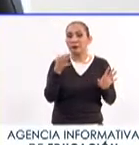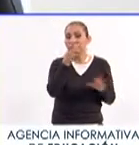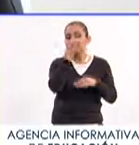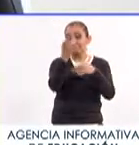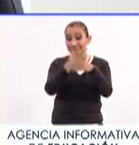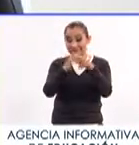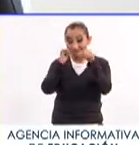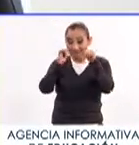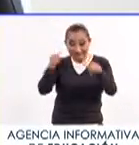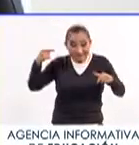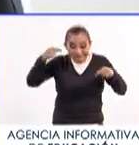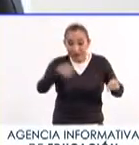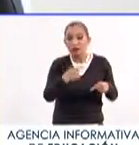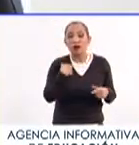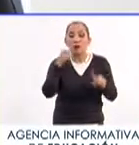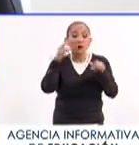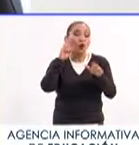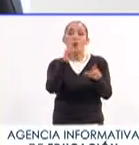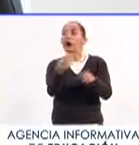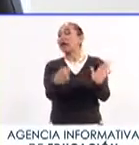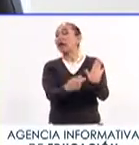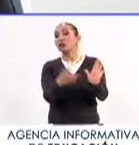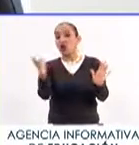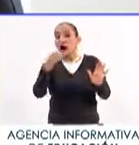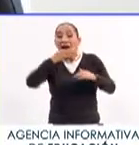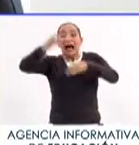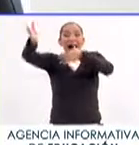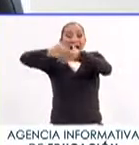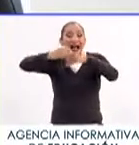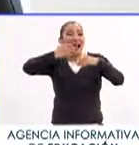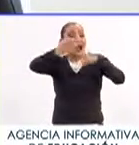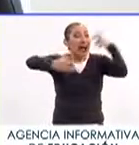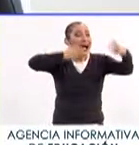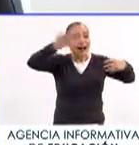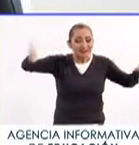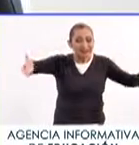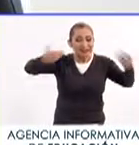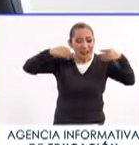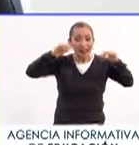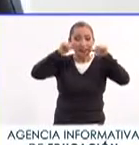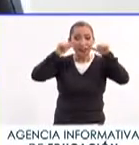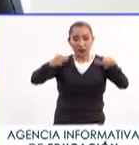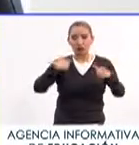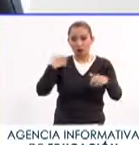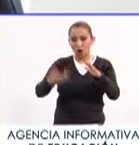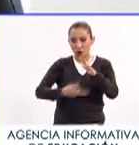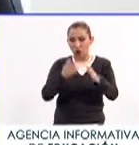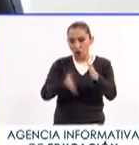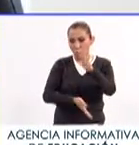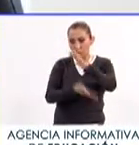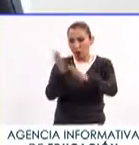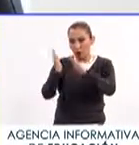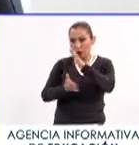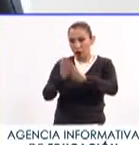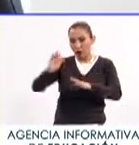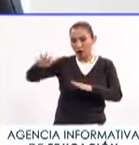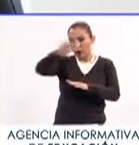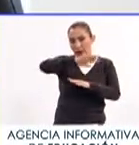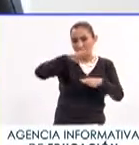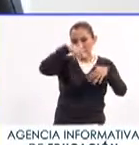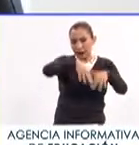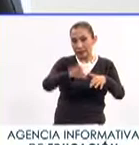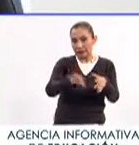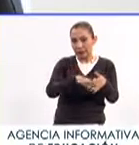de atención, ya no digo una observación, sino un grito, ¿no? Claro. Yo salgo muy a menudo al medio marino, a la